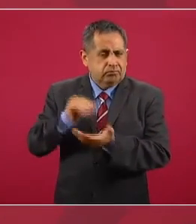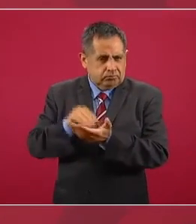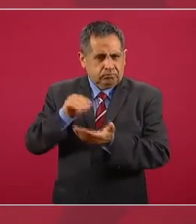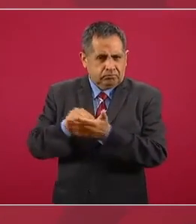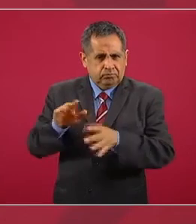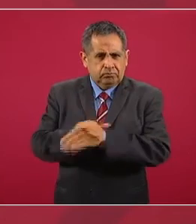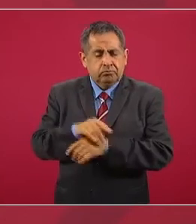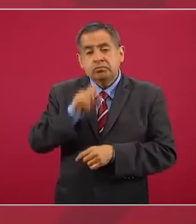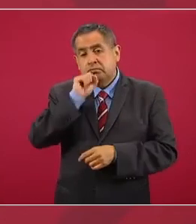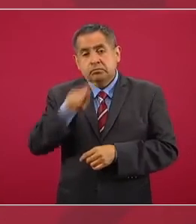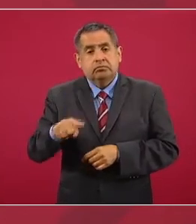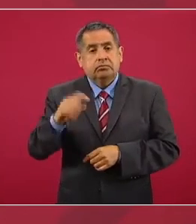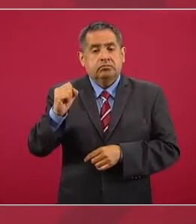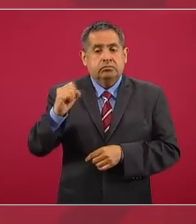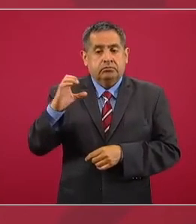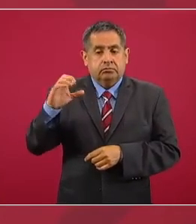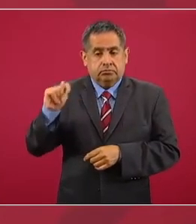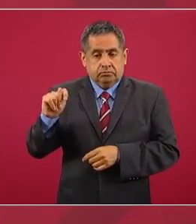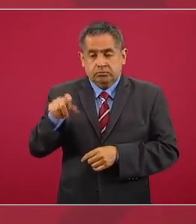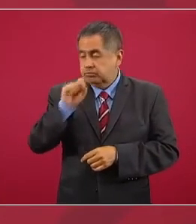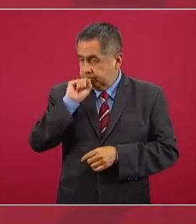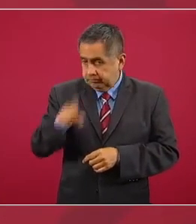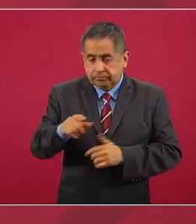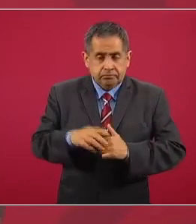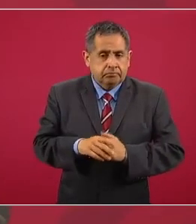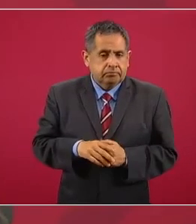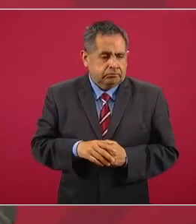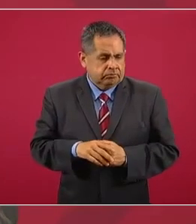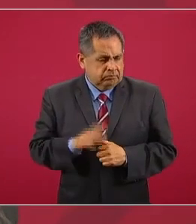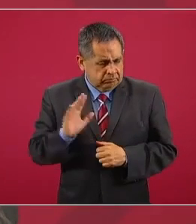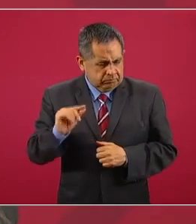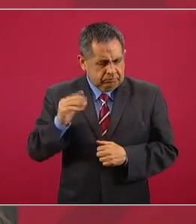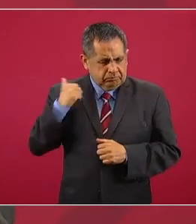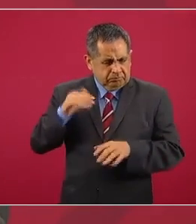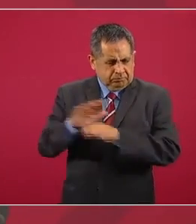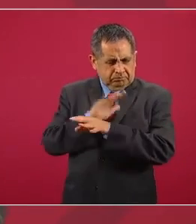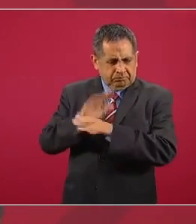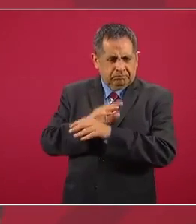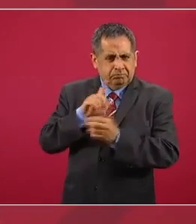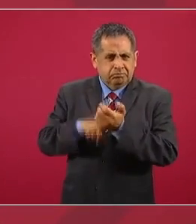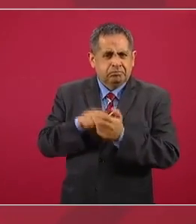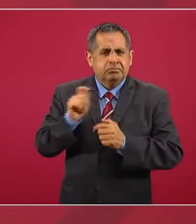En comunicaciones, por ejemplo, ya hubo un cambio en